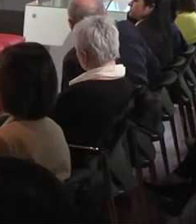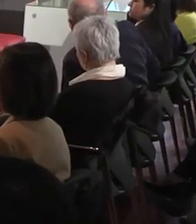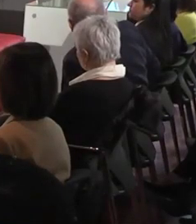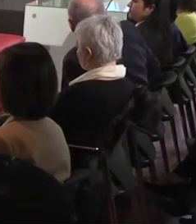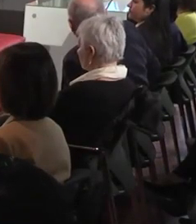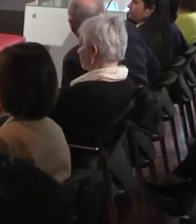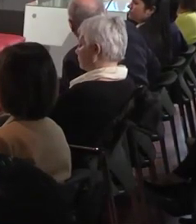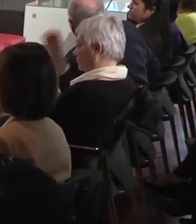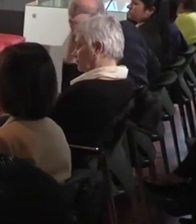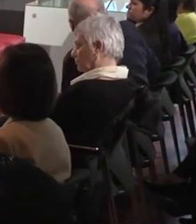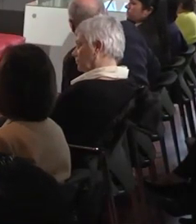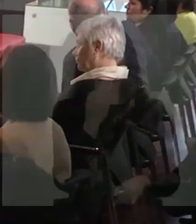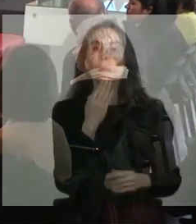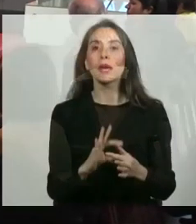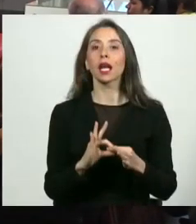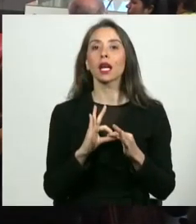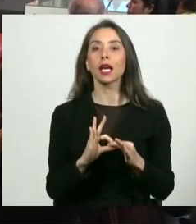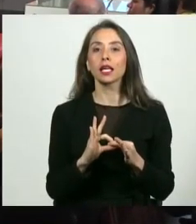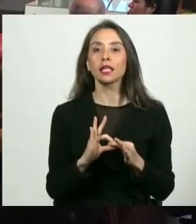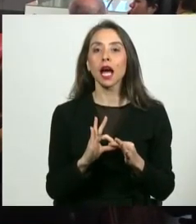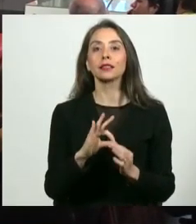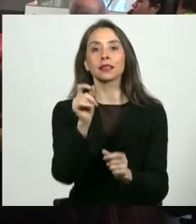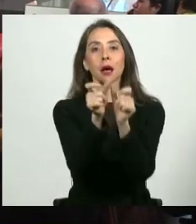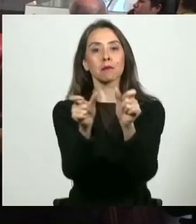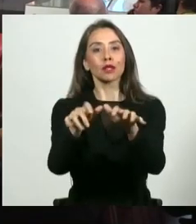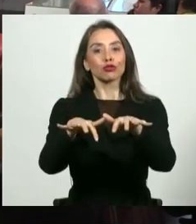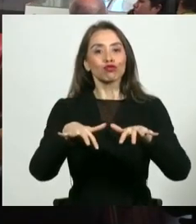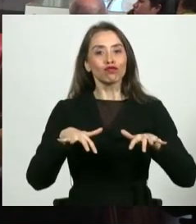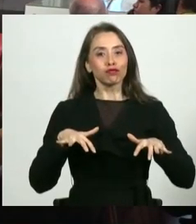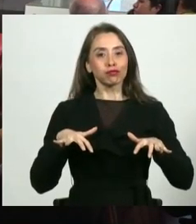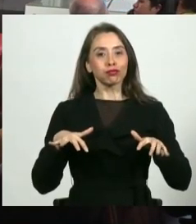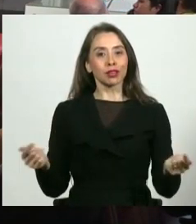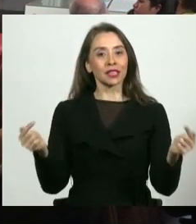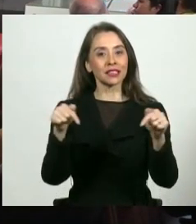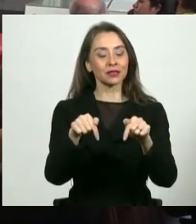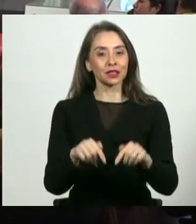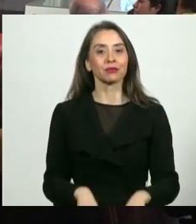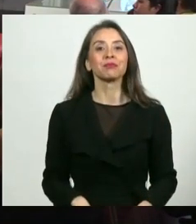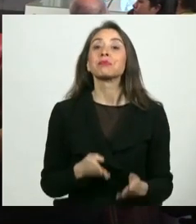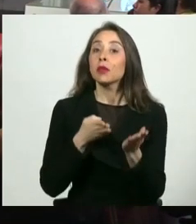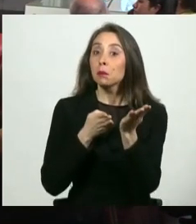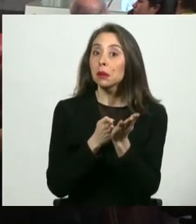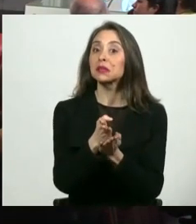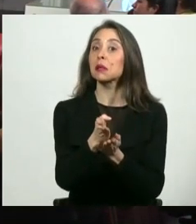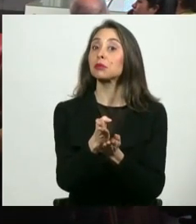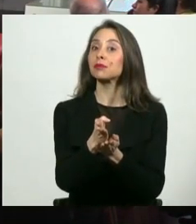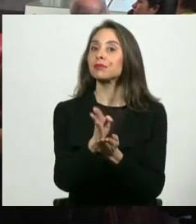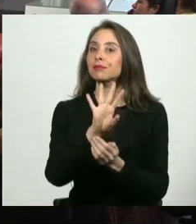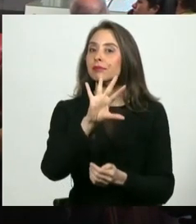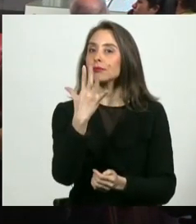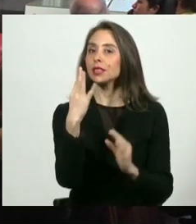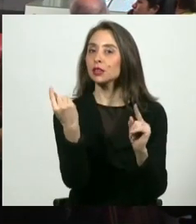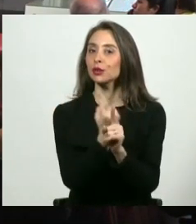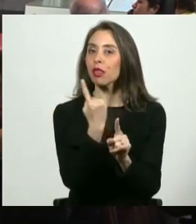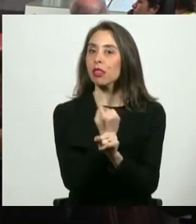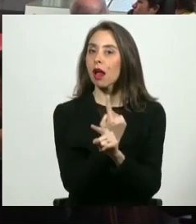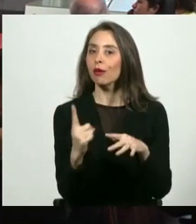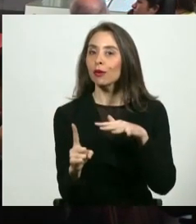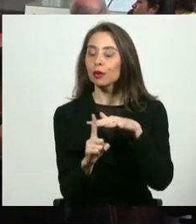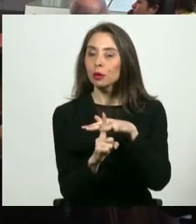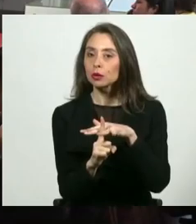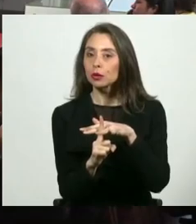día, como también damos las gracias al público que hoy asiste. Comenzamos entonces con el quinto diálogo de